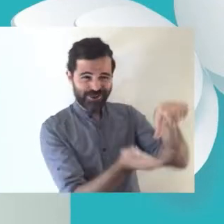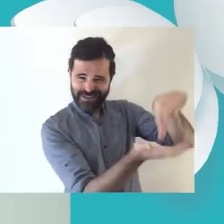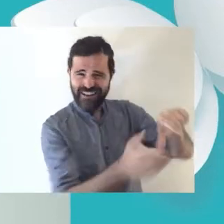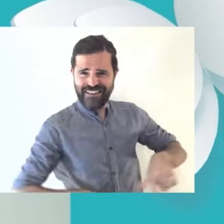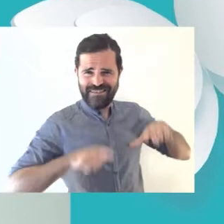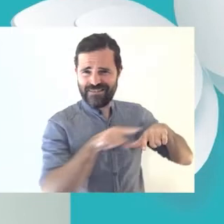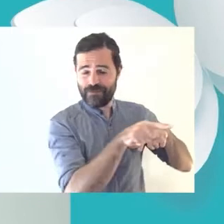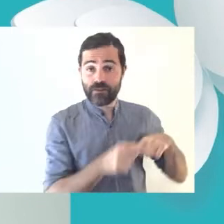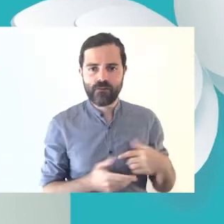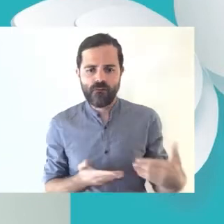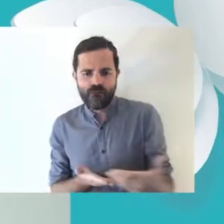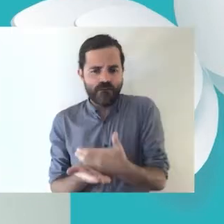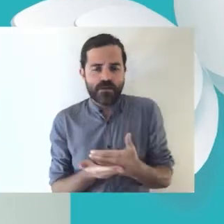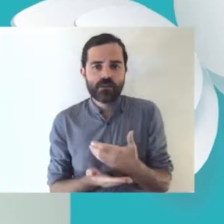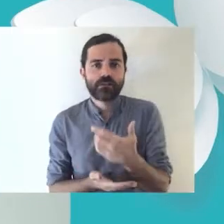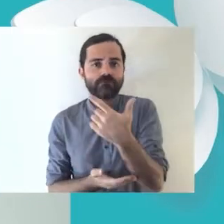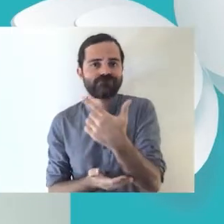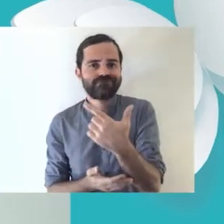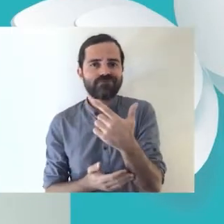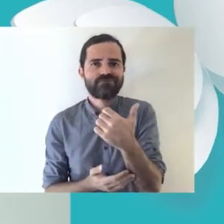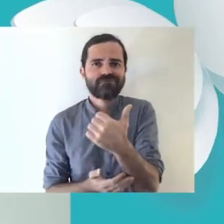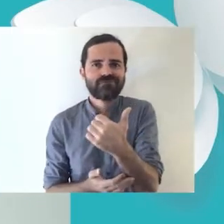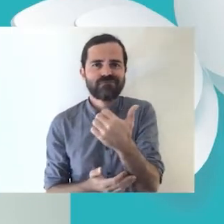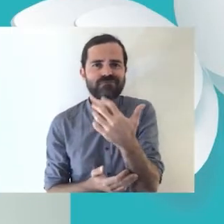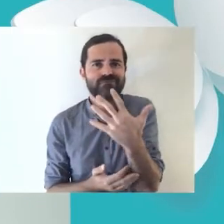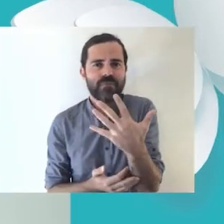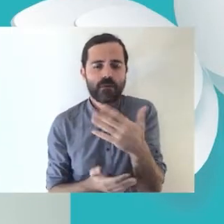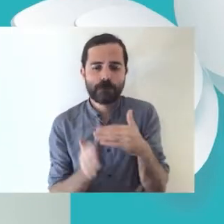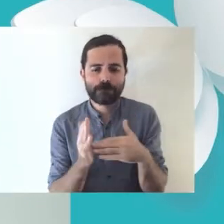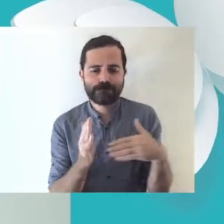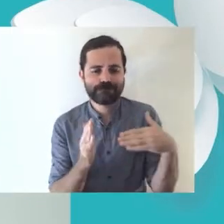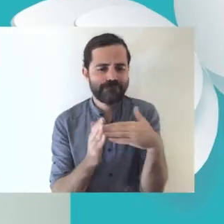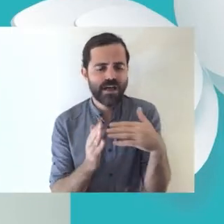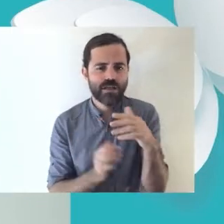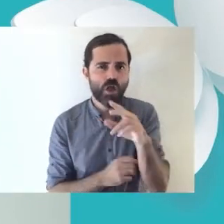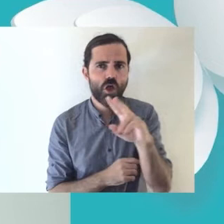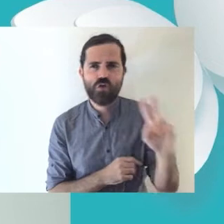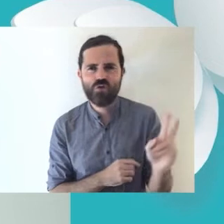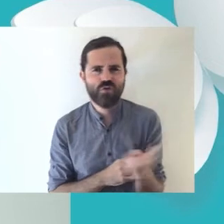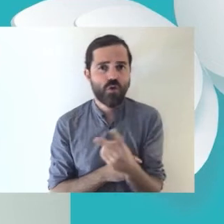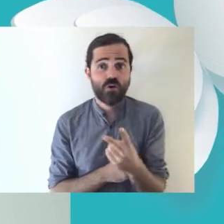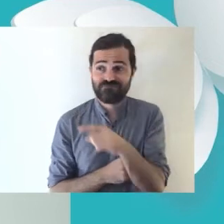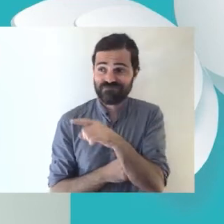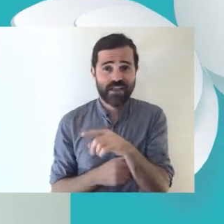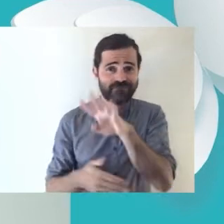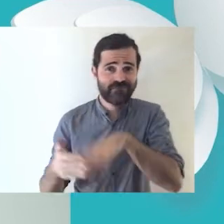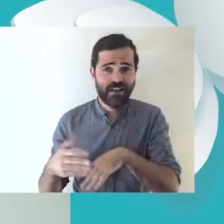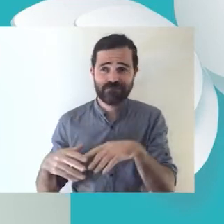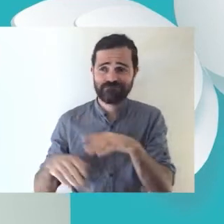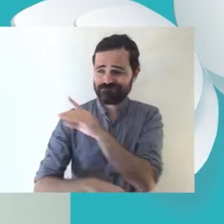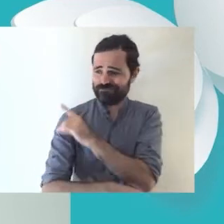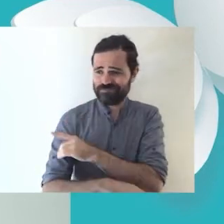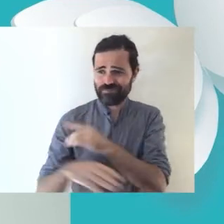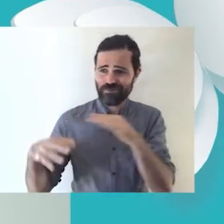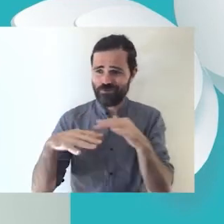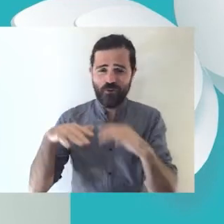unos 215 millones de euros, que es lo que hubiera ingresado el Barça por el fichaje de Messi. Pero la inversión en integración social